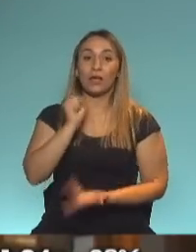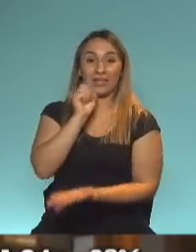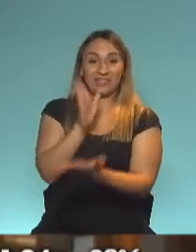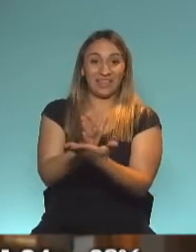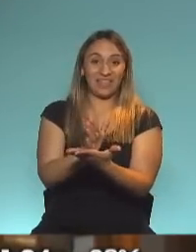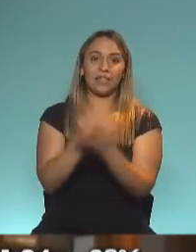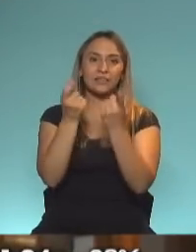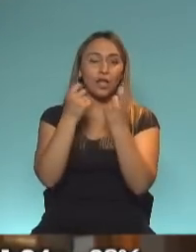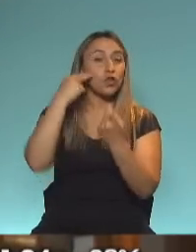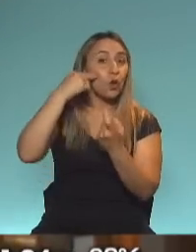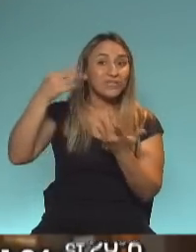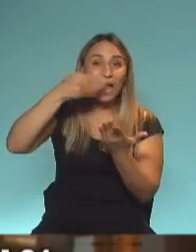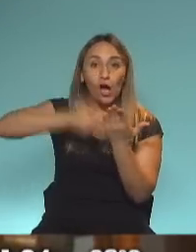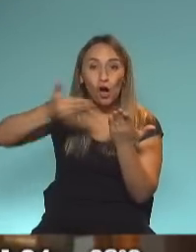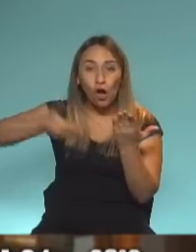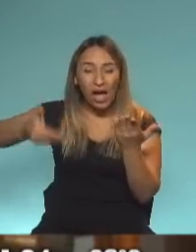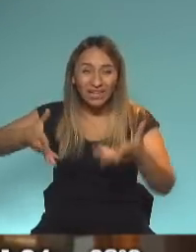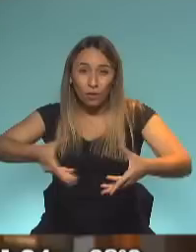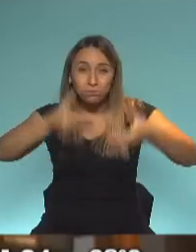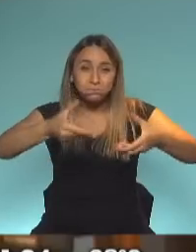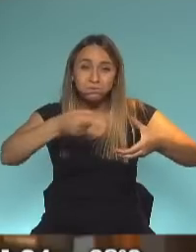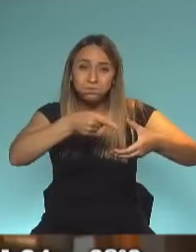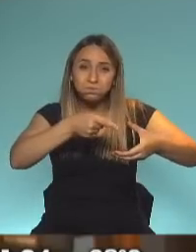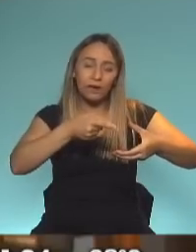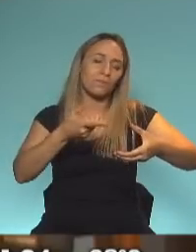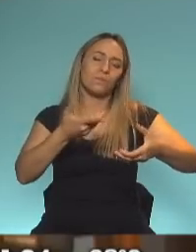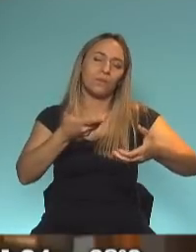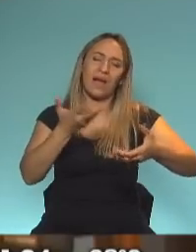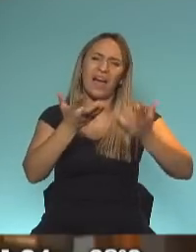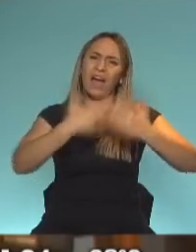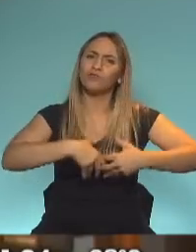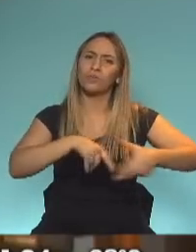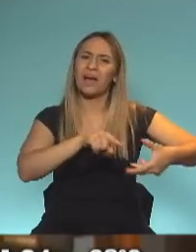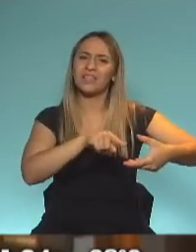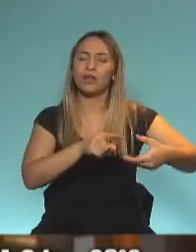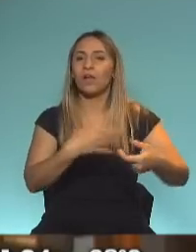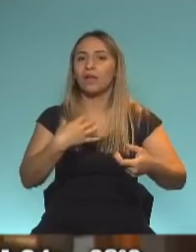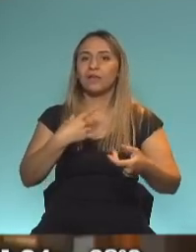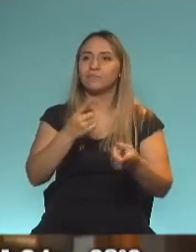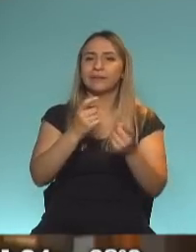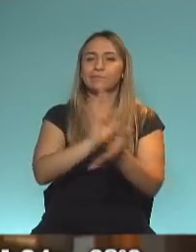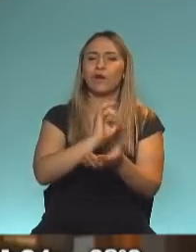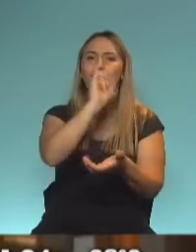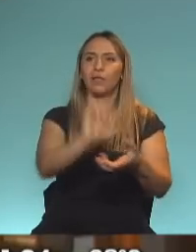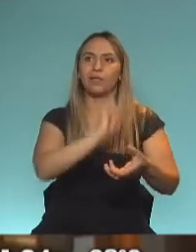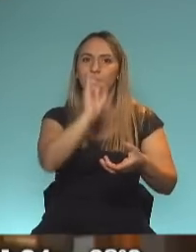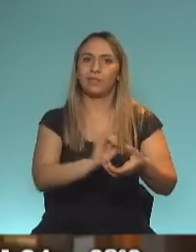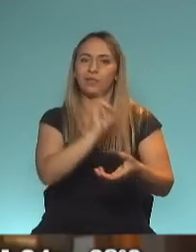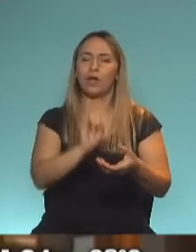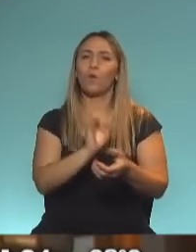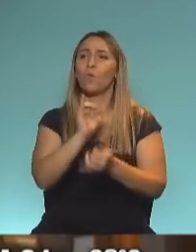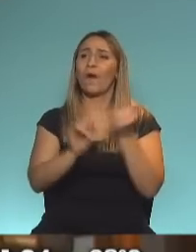necesita 900 hojas, es porque no tiene más que contar una novela que fue armada, en la cual